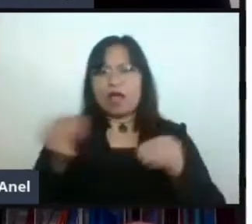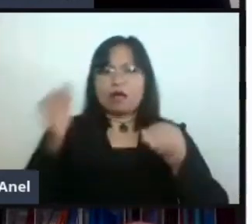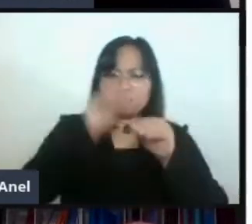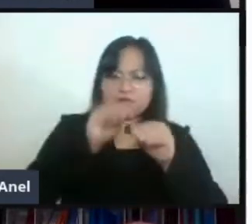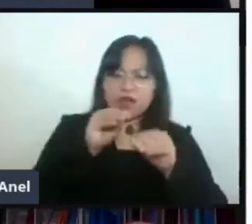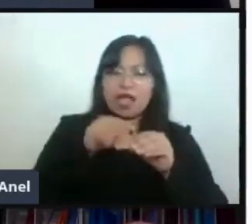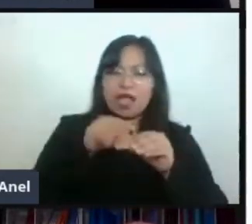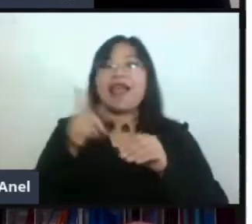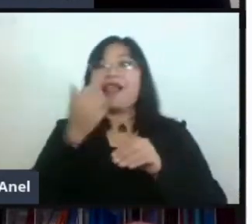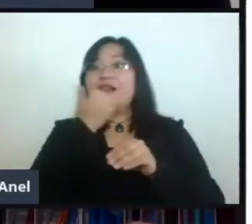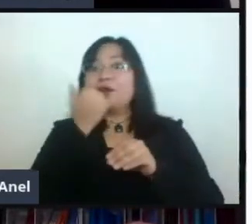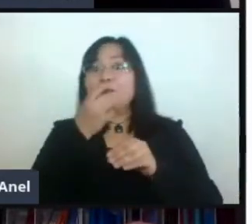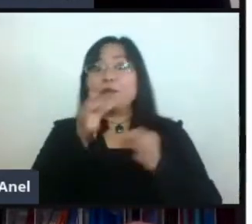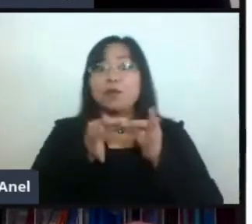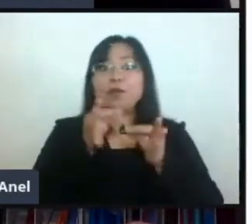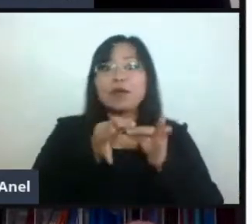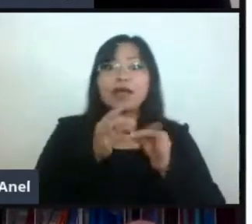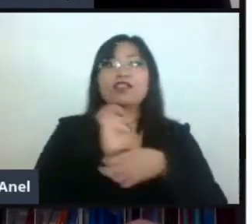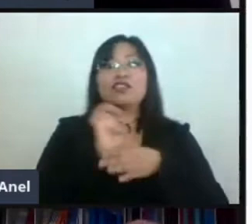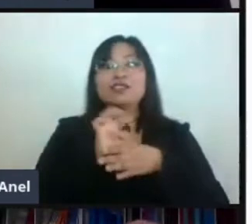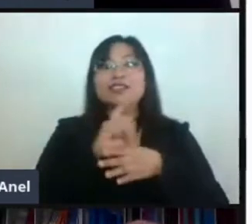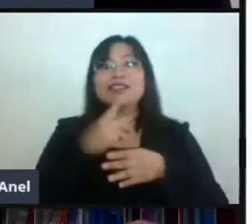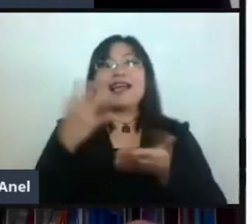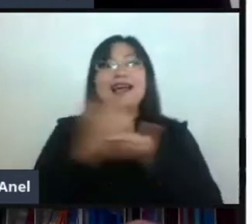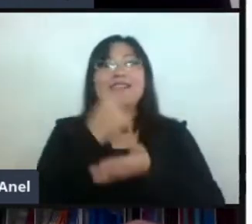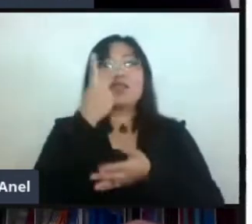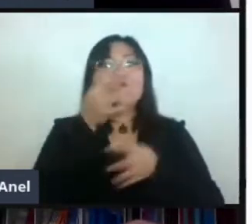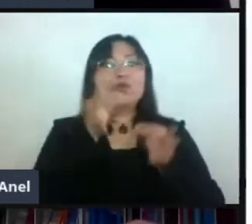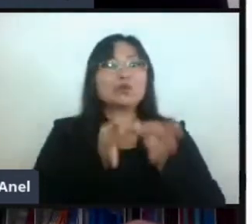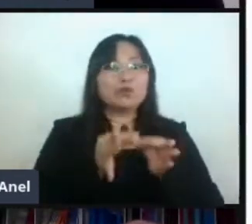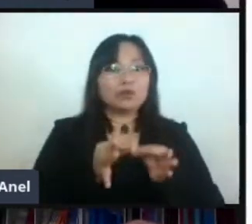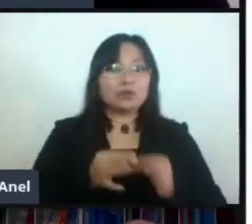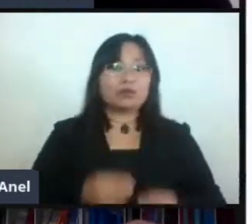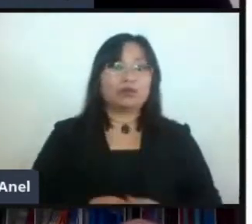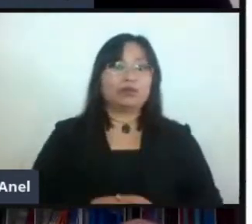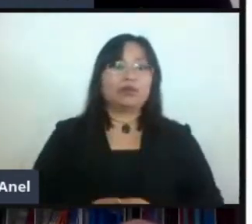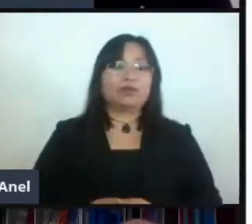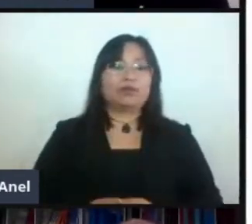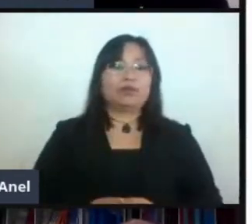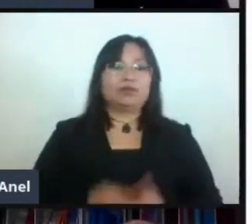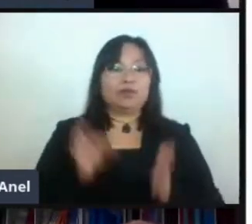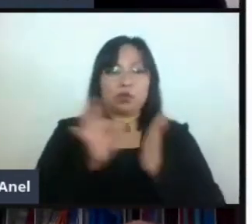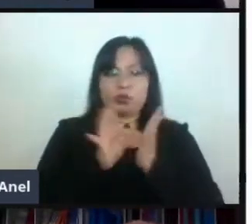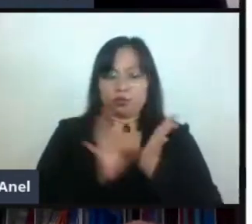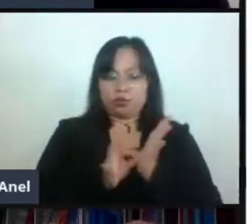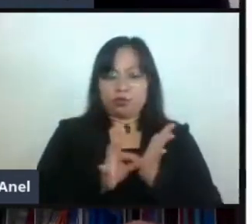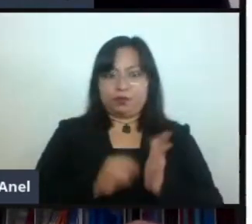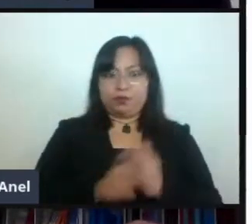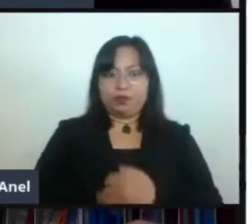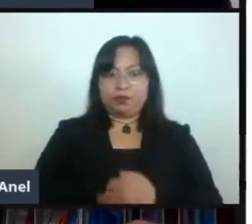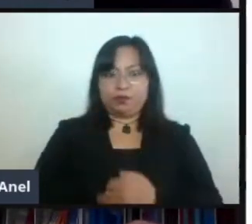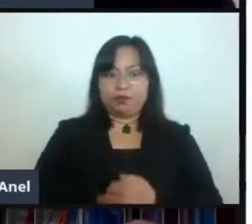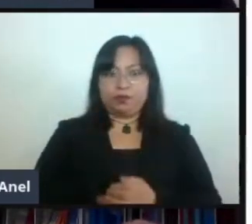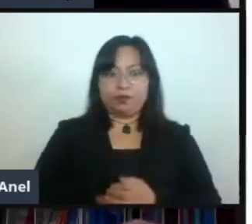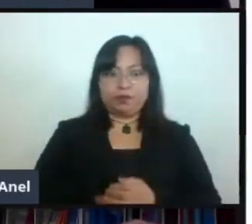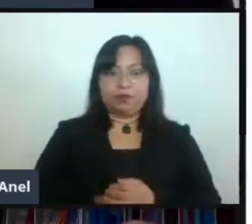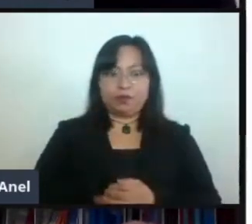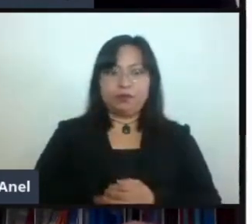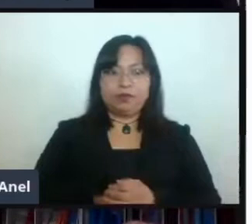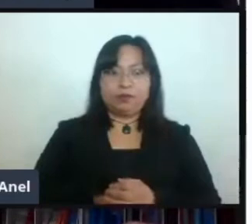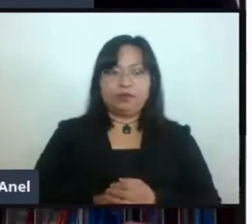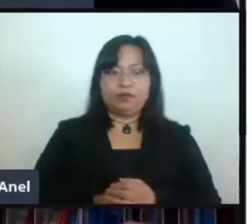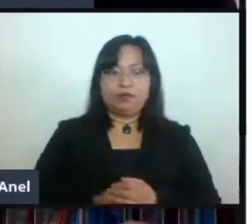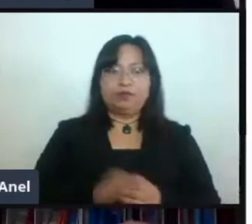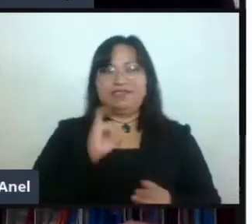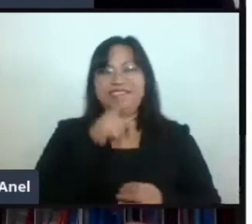Cuenta los elementos de... Ah, perdón, me equivoqué aquí. Ahí se fue logrado. Sí. Sí. Es en descripción, justo.